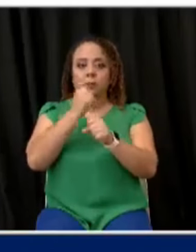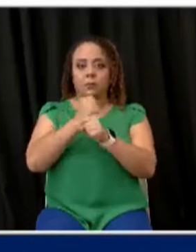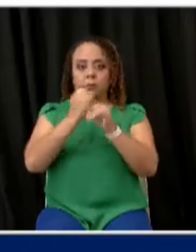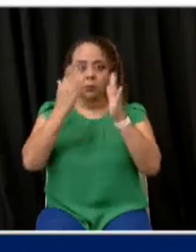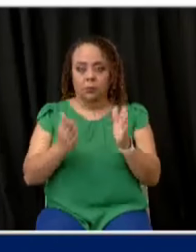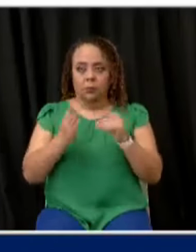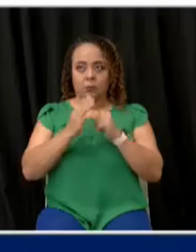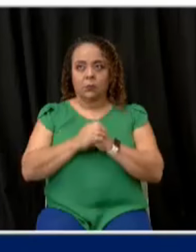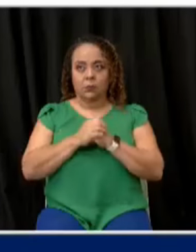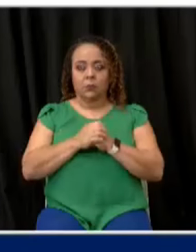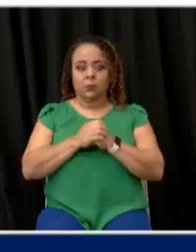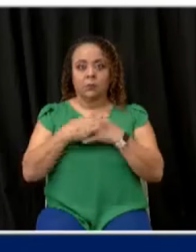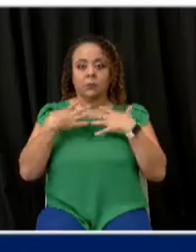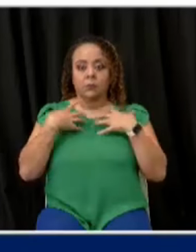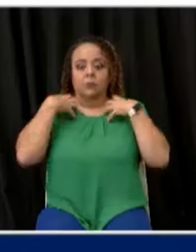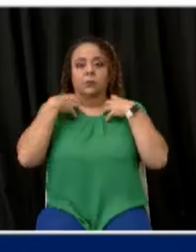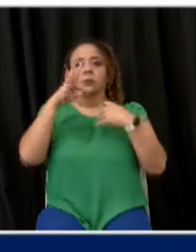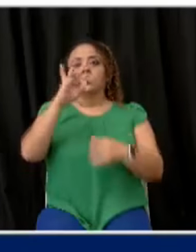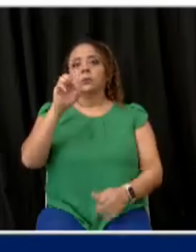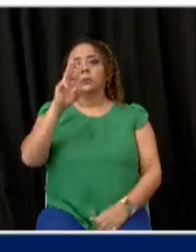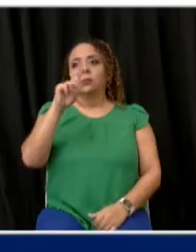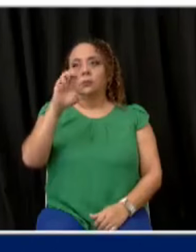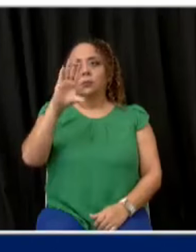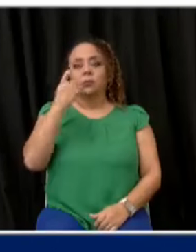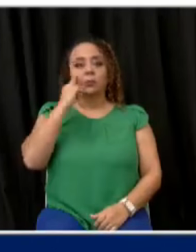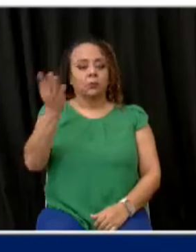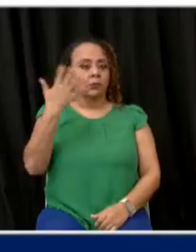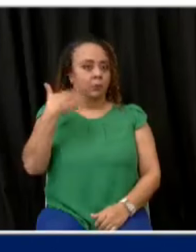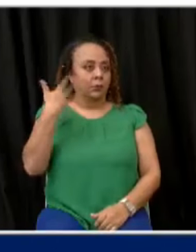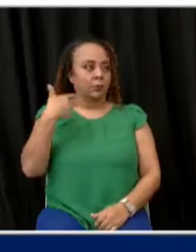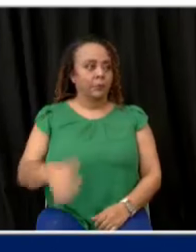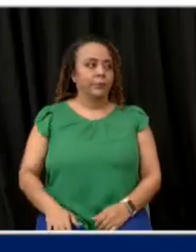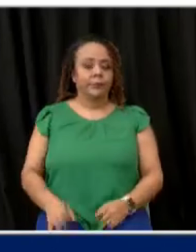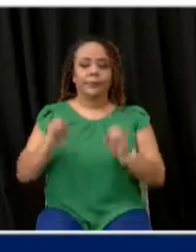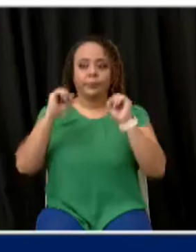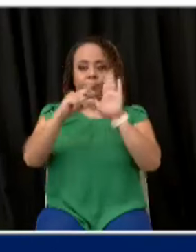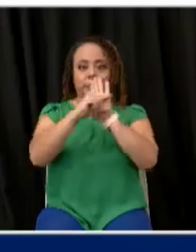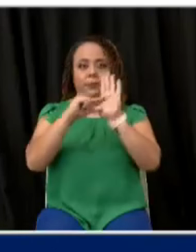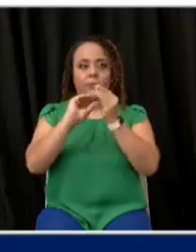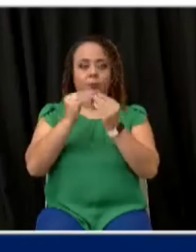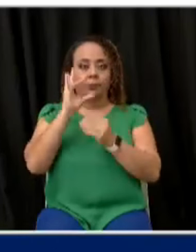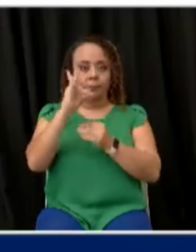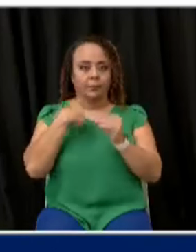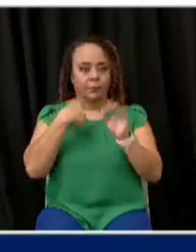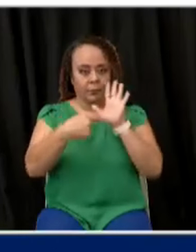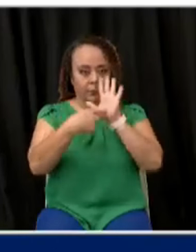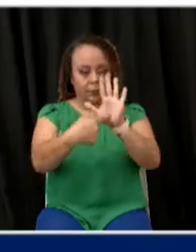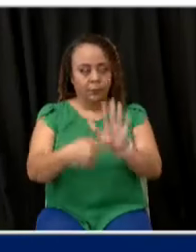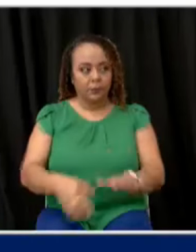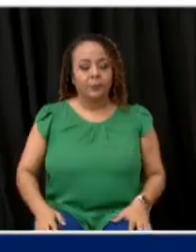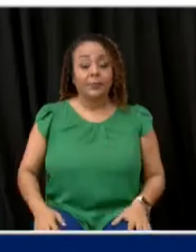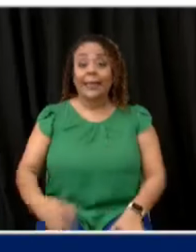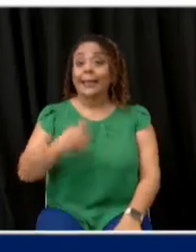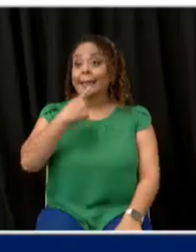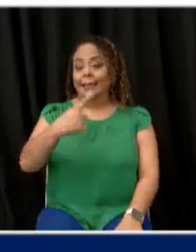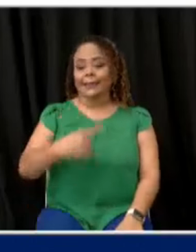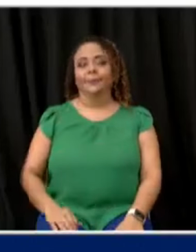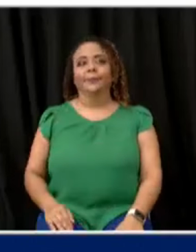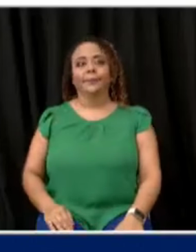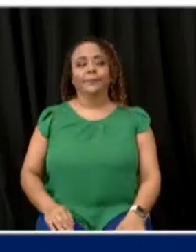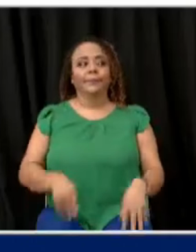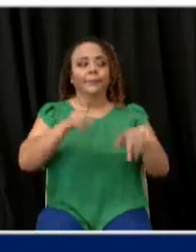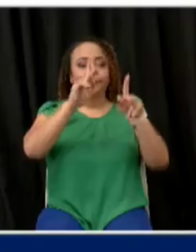están expuestos al estrés térmico por calor. Ok, el artículo 7 que lo puse ahí, dice que las personas